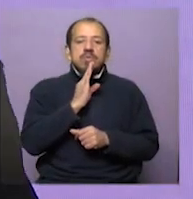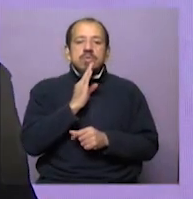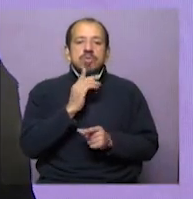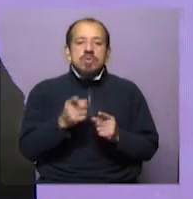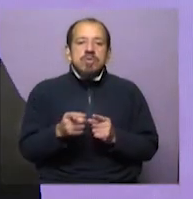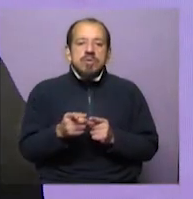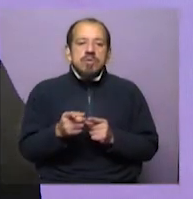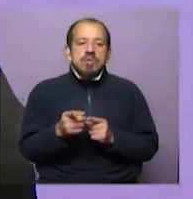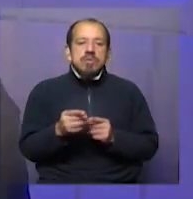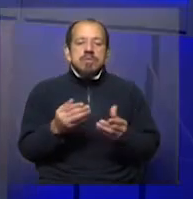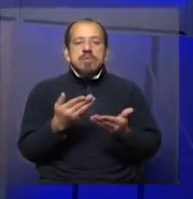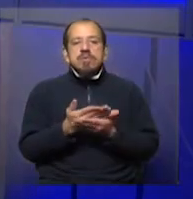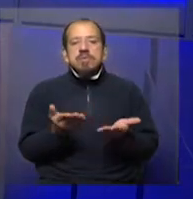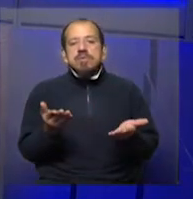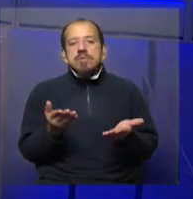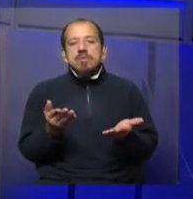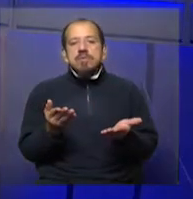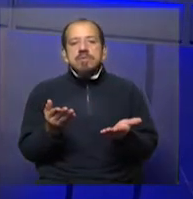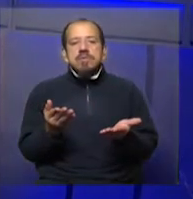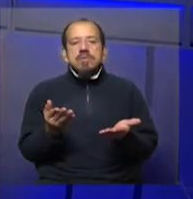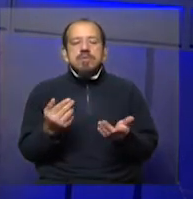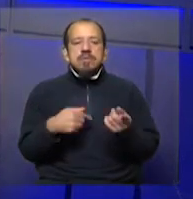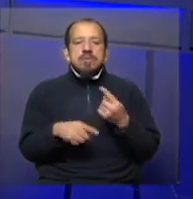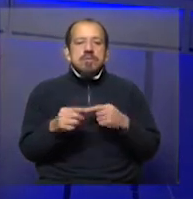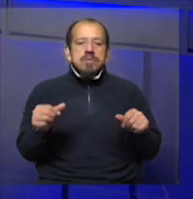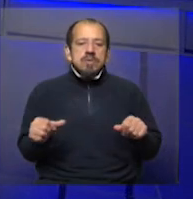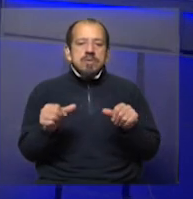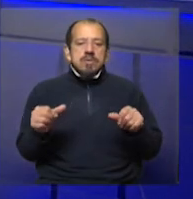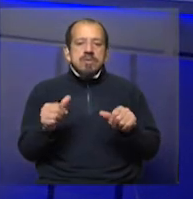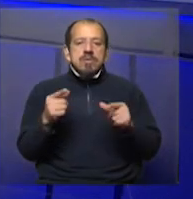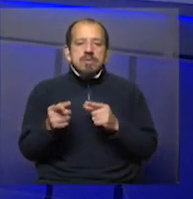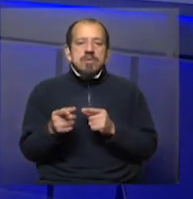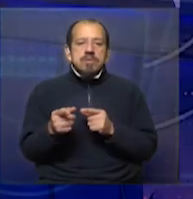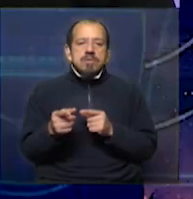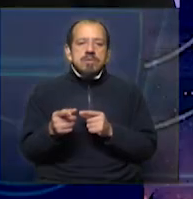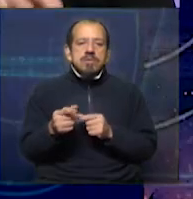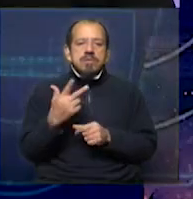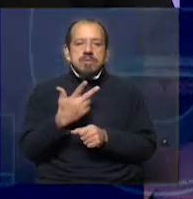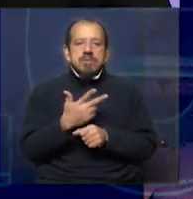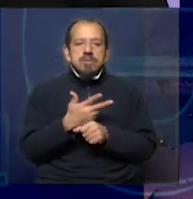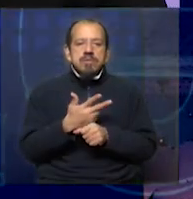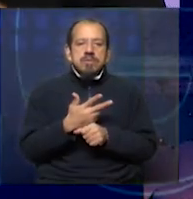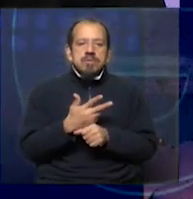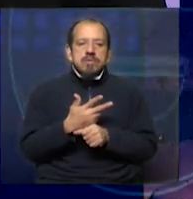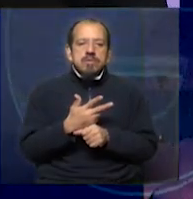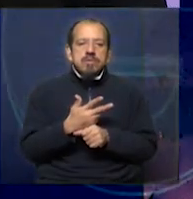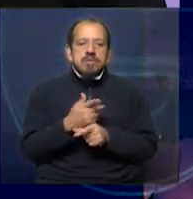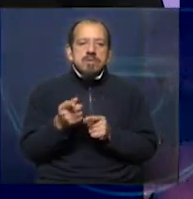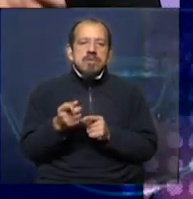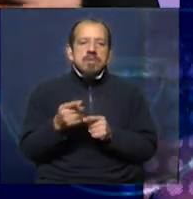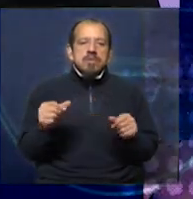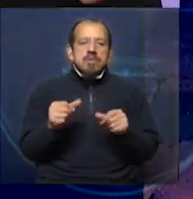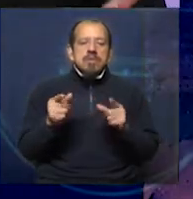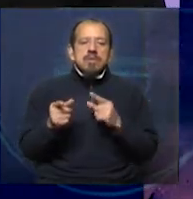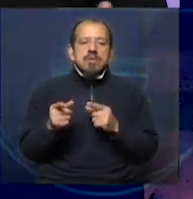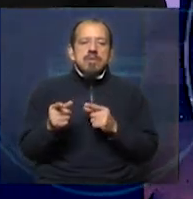terminó coproduciendo la película. Luego hizo dos, en la tercera ya participó aquí haciendo una